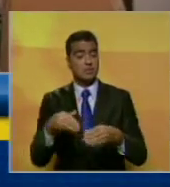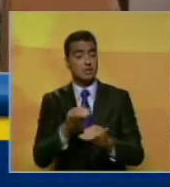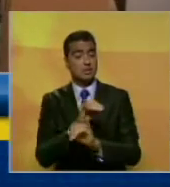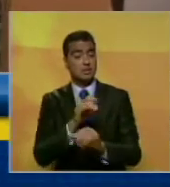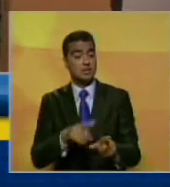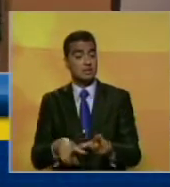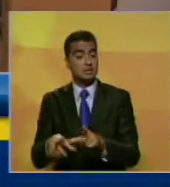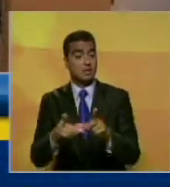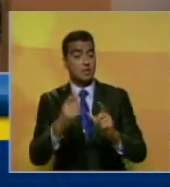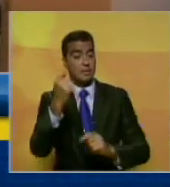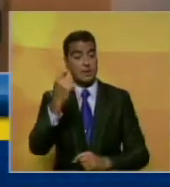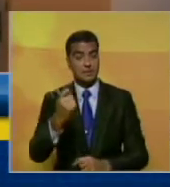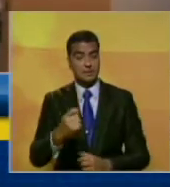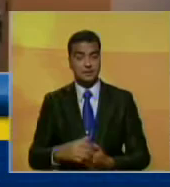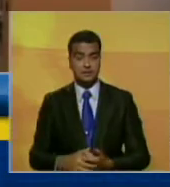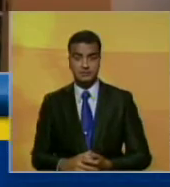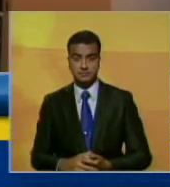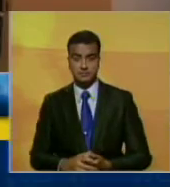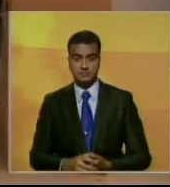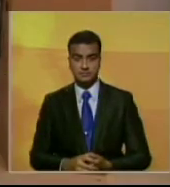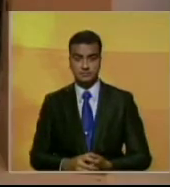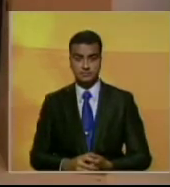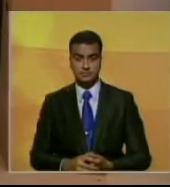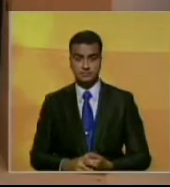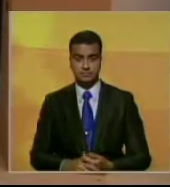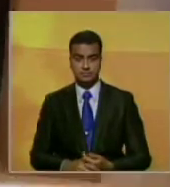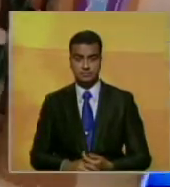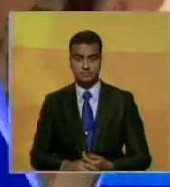elección parlamentaria del próximo miércoles.